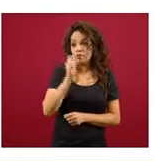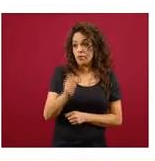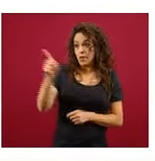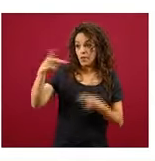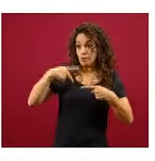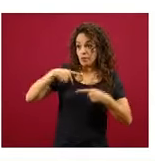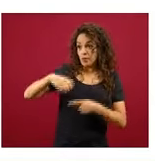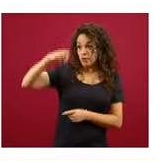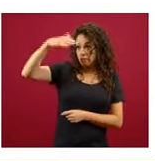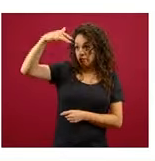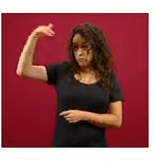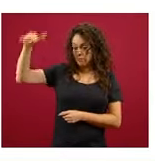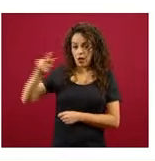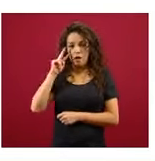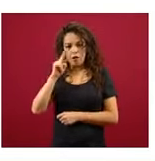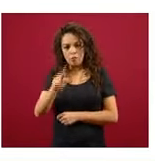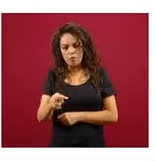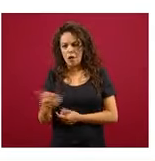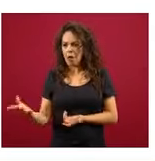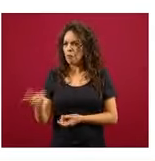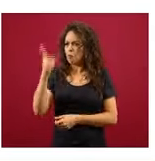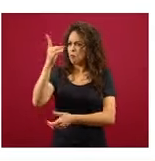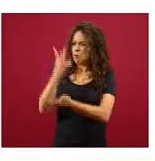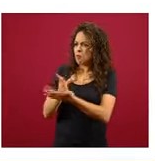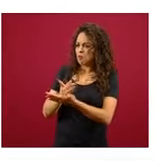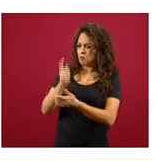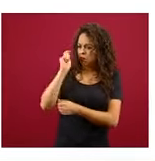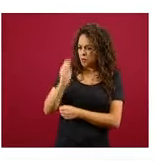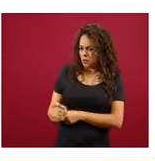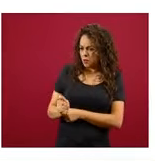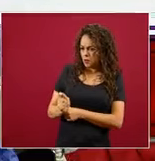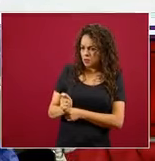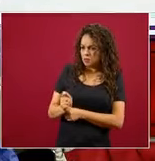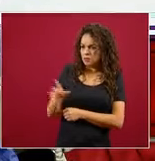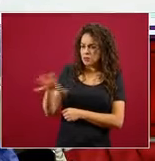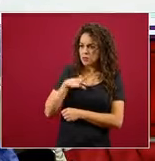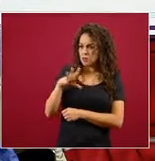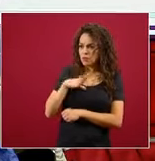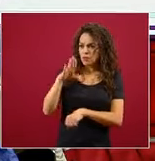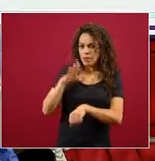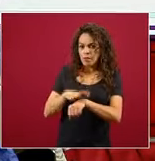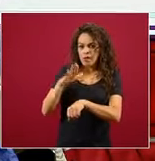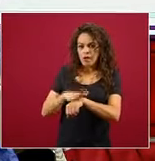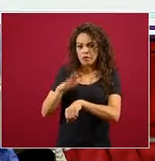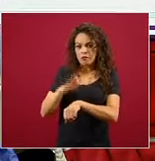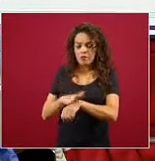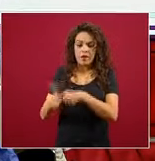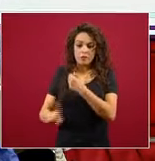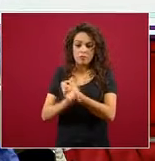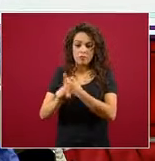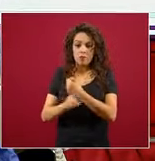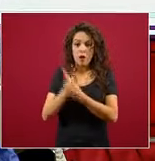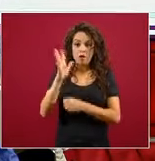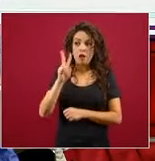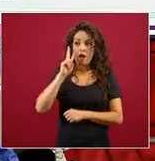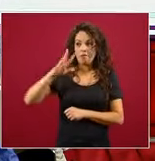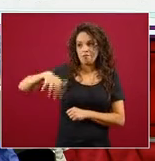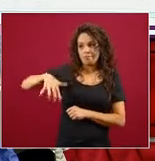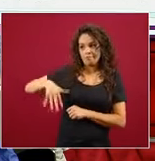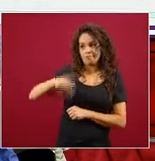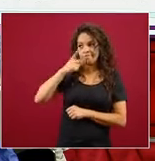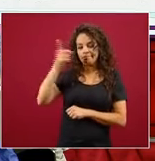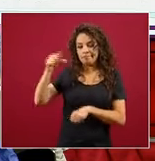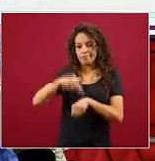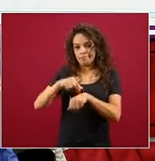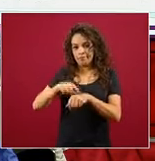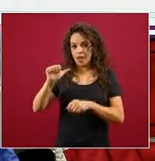una persona que lo único que pasa o lo que más le pasa es que tiene más problemas, que ya lo vimos también con los datos que presentó el doctor José Luis